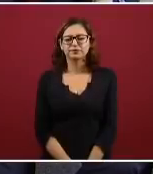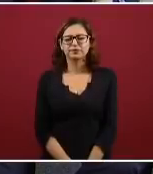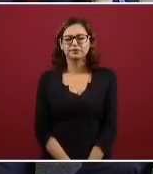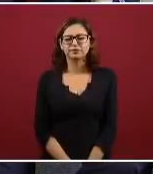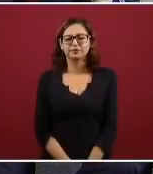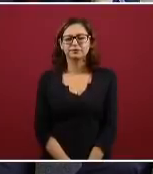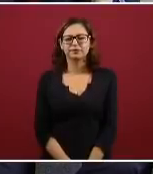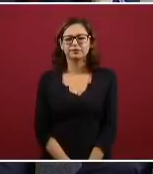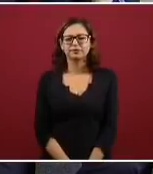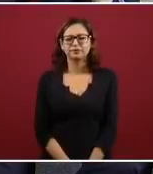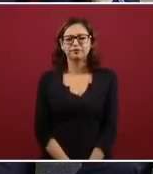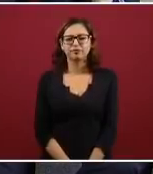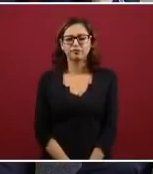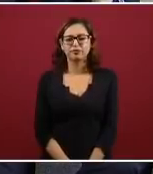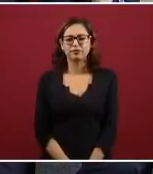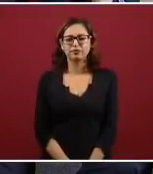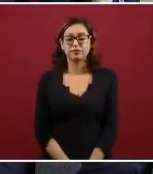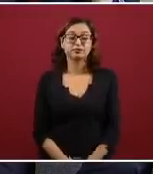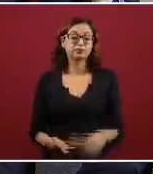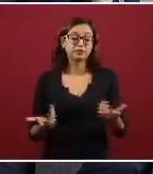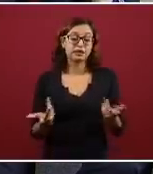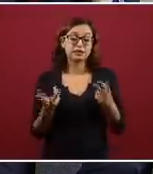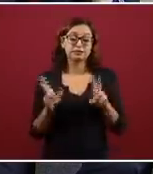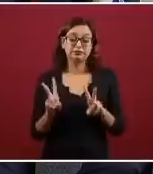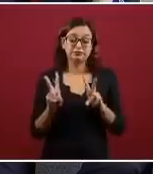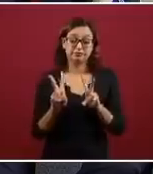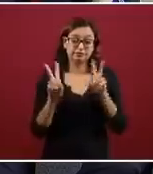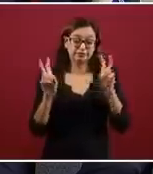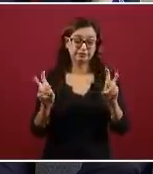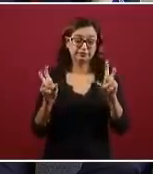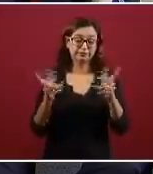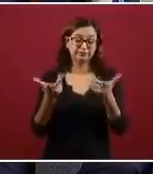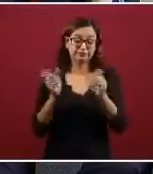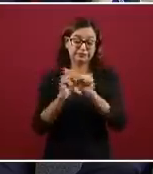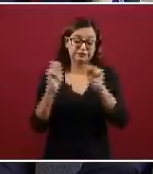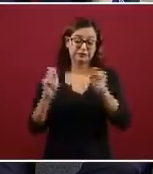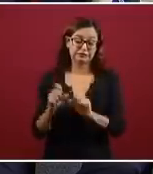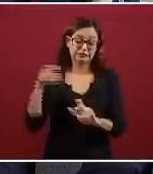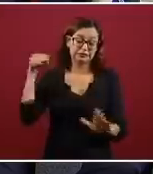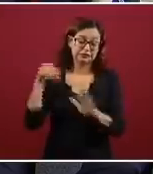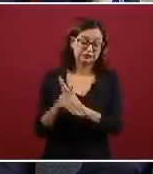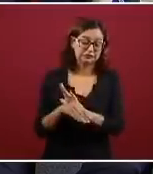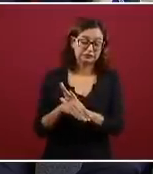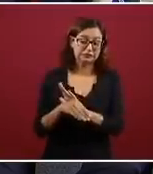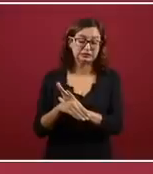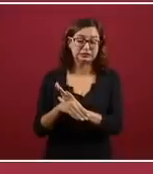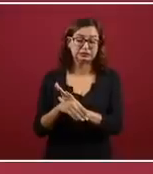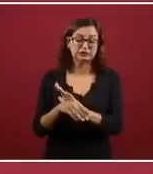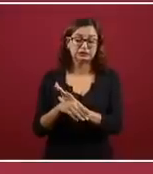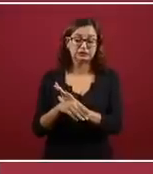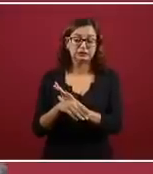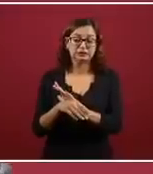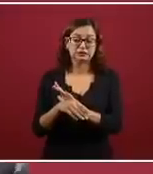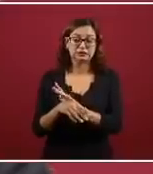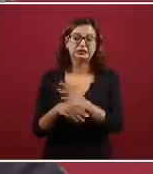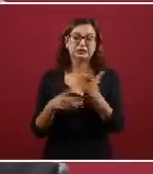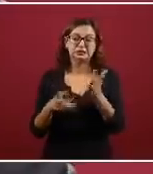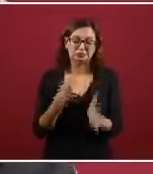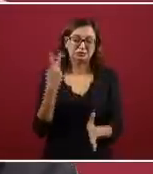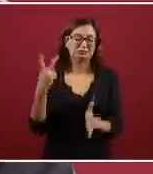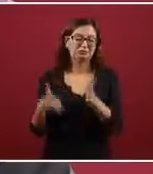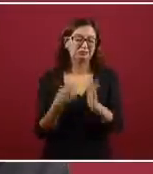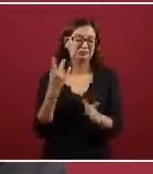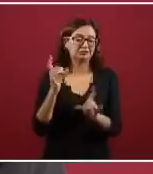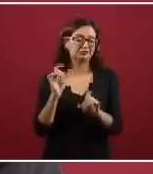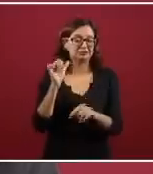Miren, respecto a la caída del sistema, que es un tema muy tratado en diversas